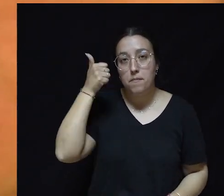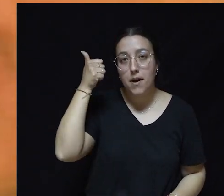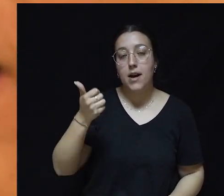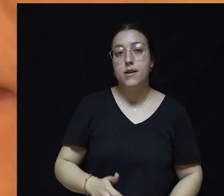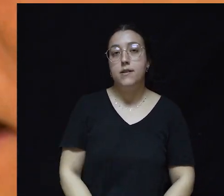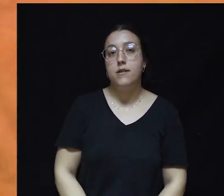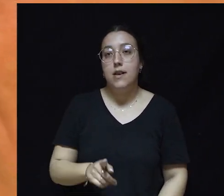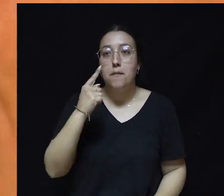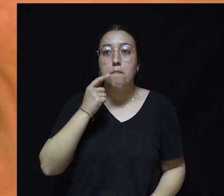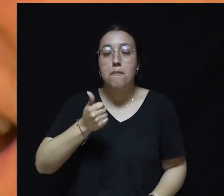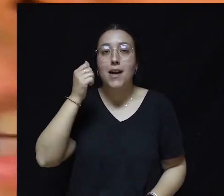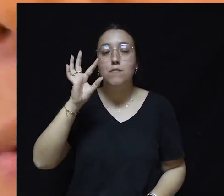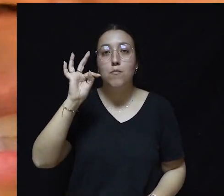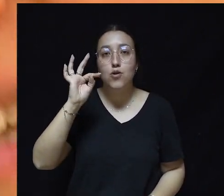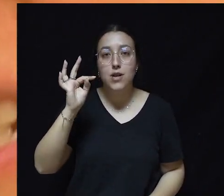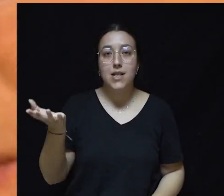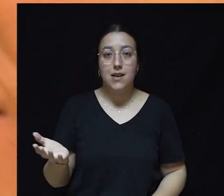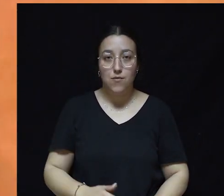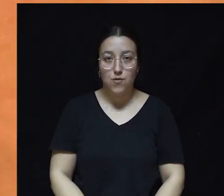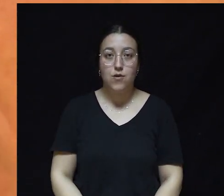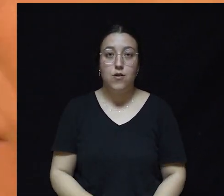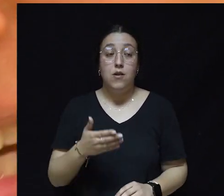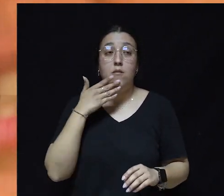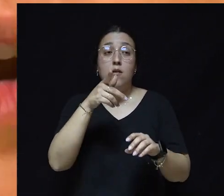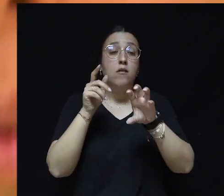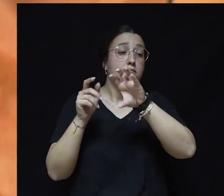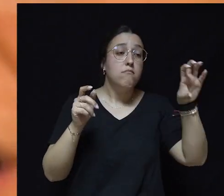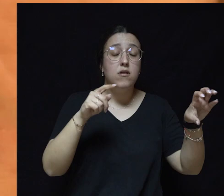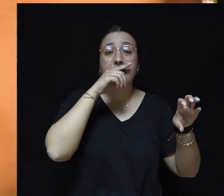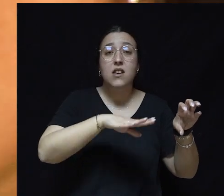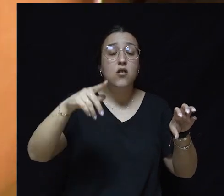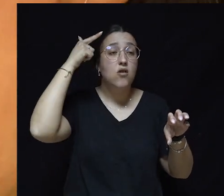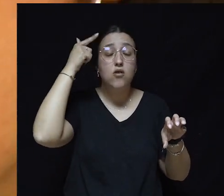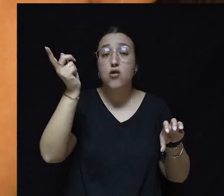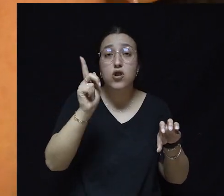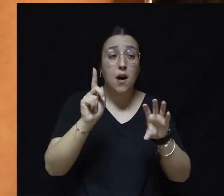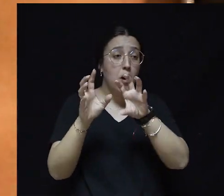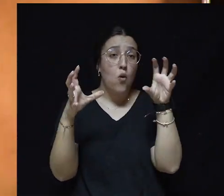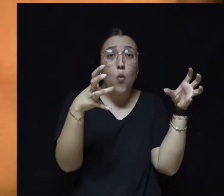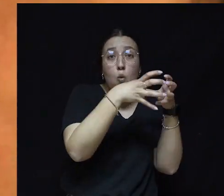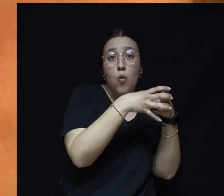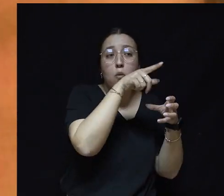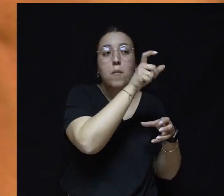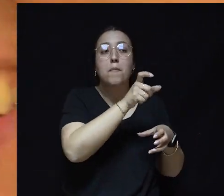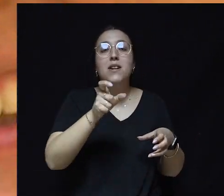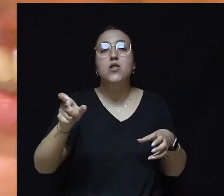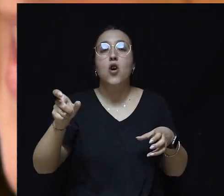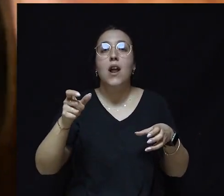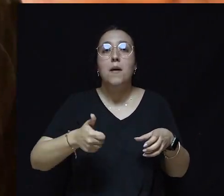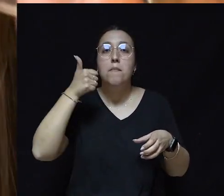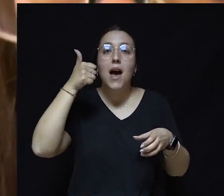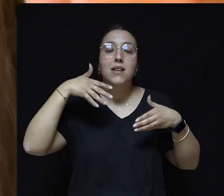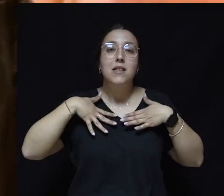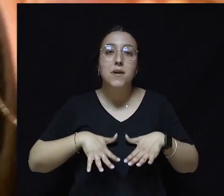la usamos para aprender más, esa diversidad es vista como positiva. Ese alumno es visto como positivo, no como un alumno